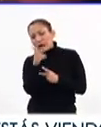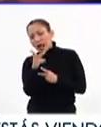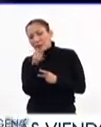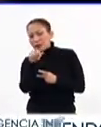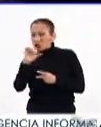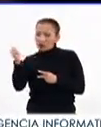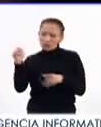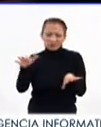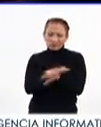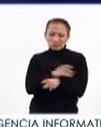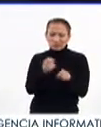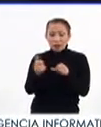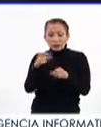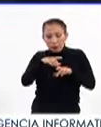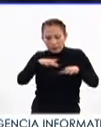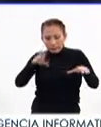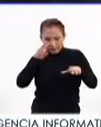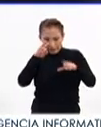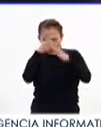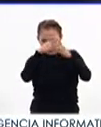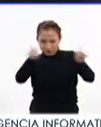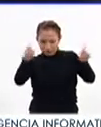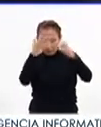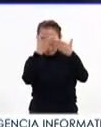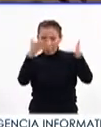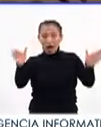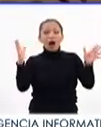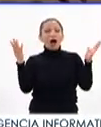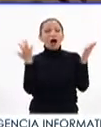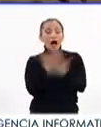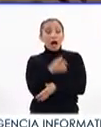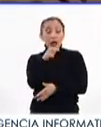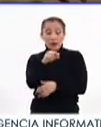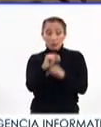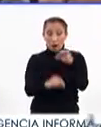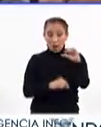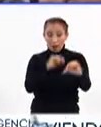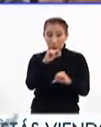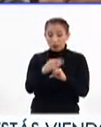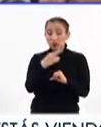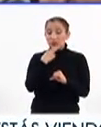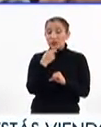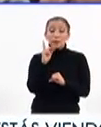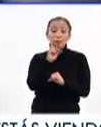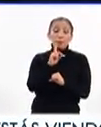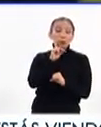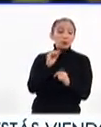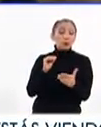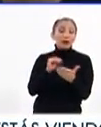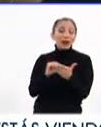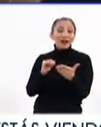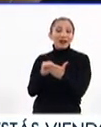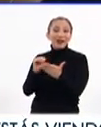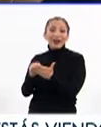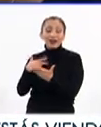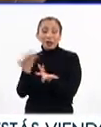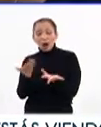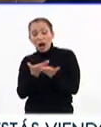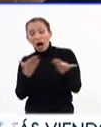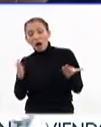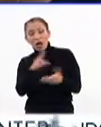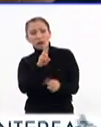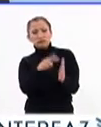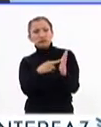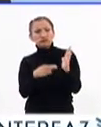en lugar de otras, se compone una visión distinta de la realidad. En la medida en la que se usa el femenino, en el sentido de convertirse